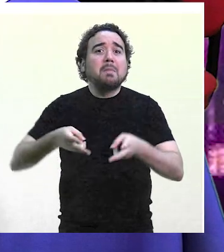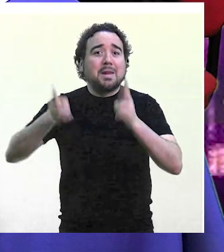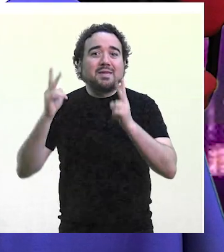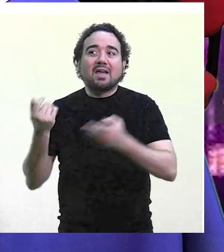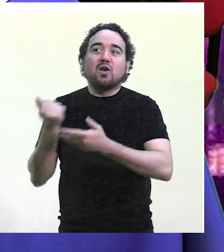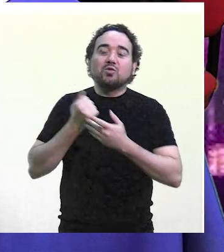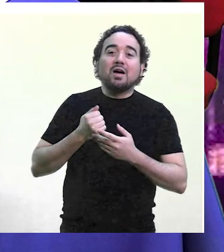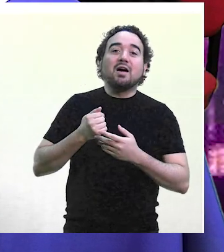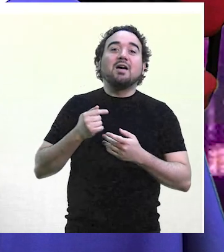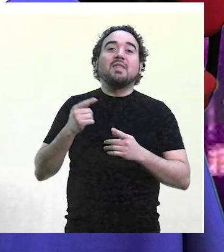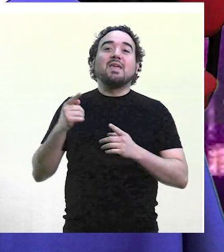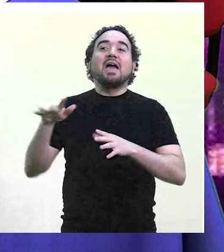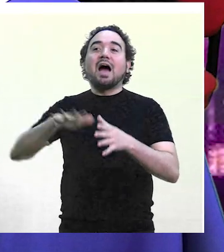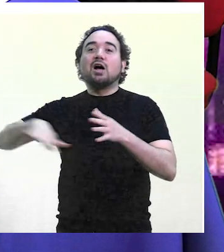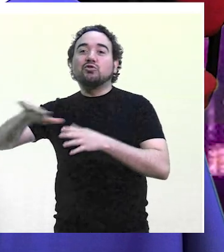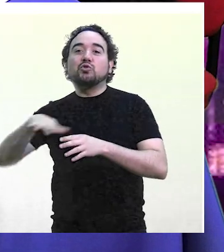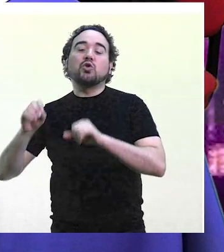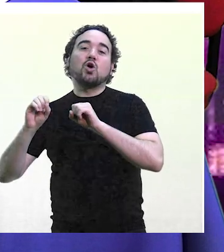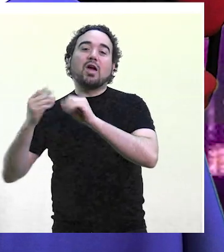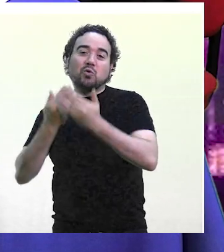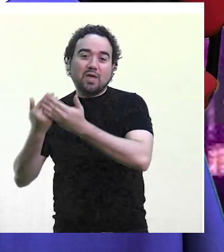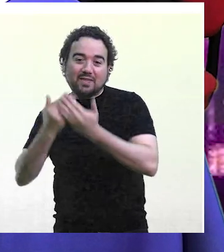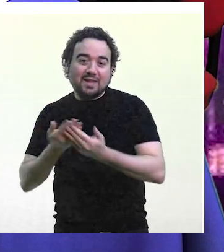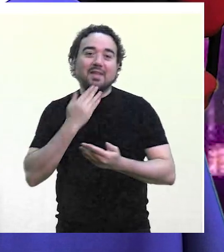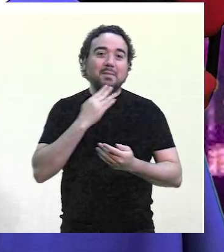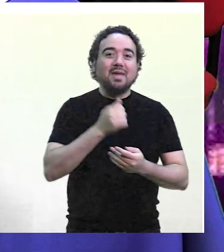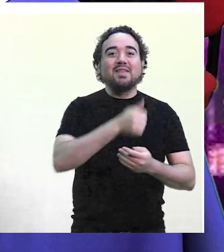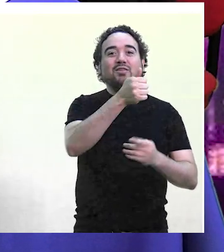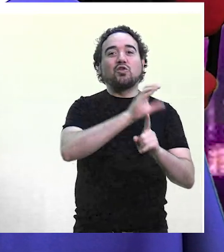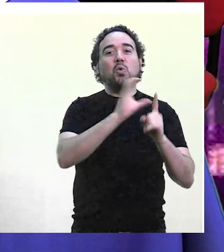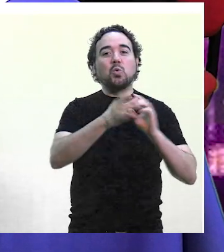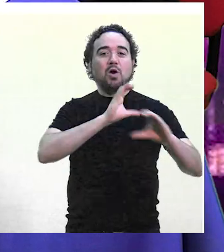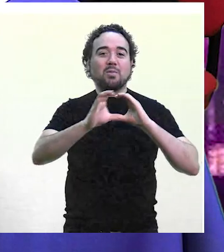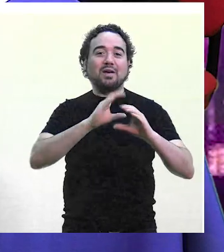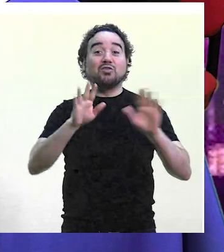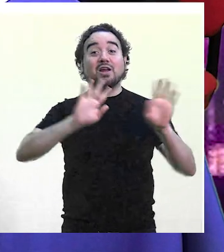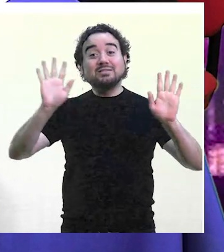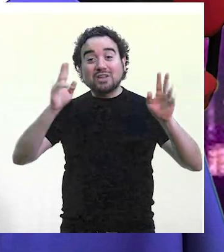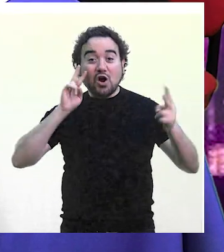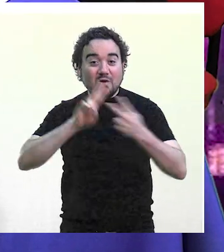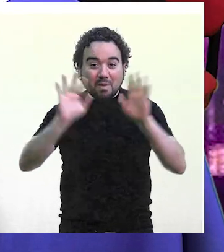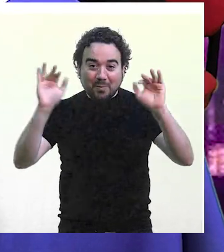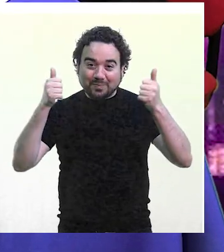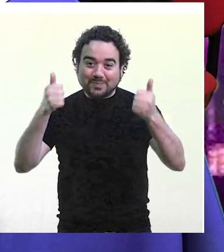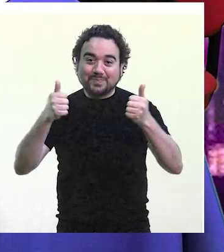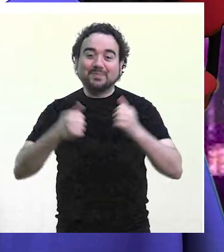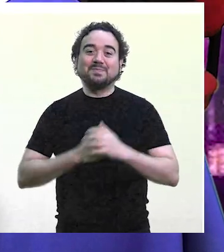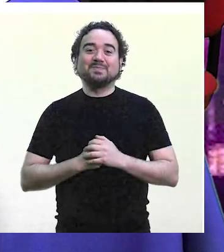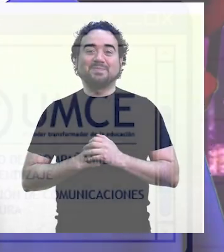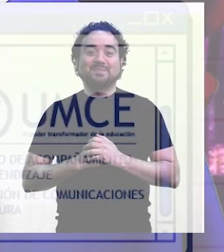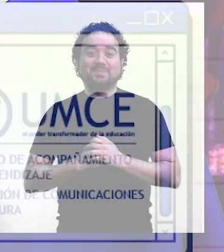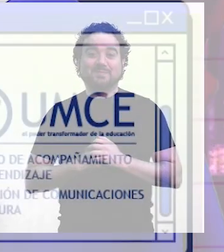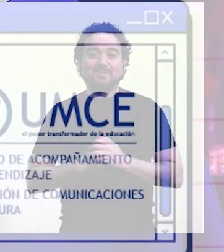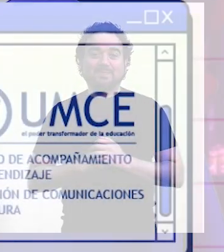posible esto, tanto desde la Dirección de Asuntos Estudiantiles como de la Dirección de Comunicaciones y Cultura. Así que nos vemos, que estén muy bien. Chao, chao.